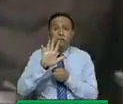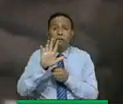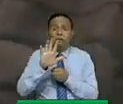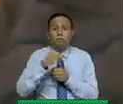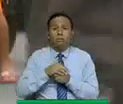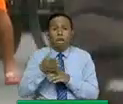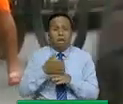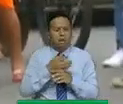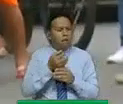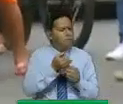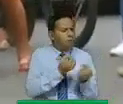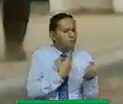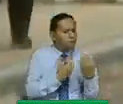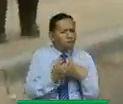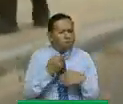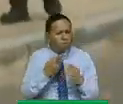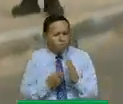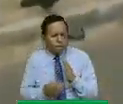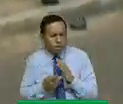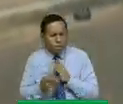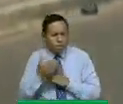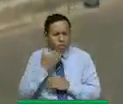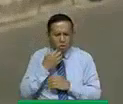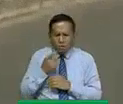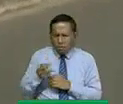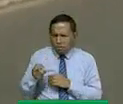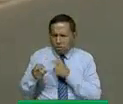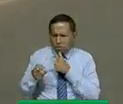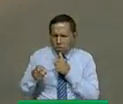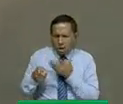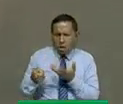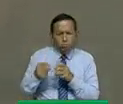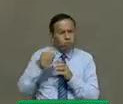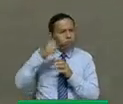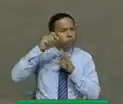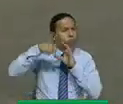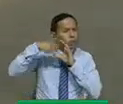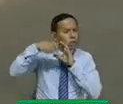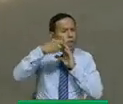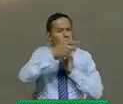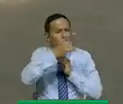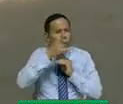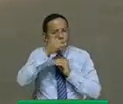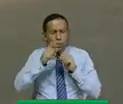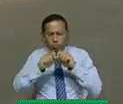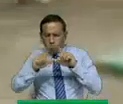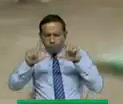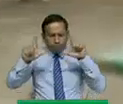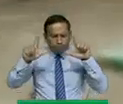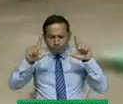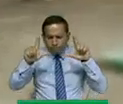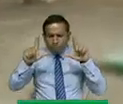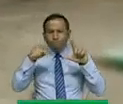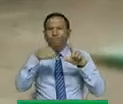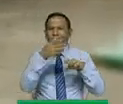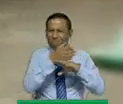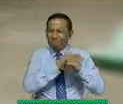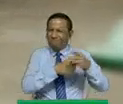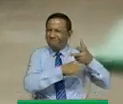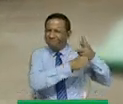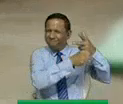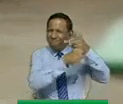para conocer los motivos de este hecho y sobre todo revisar las cintas de algunas cámaras de videovigilancia instaladas en el sector para